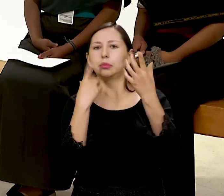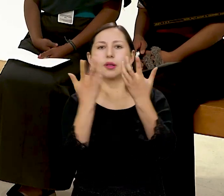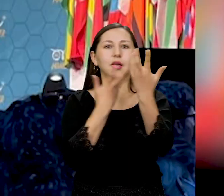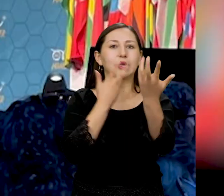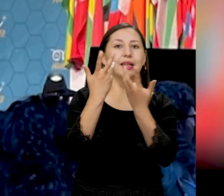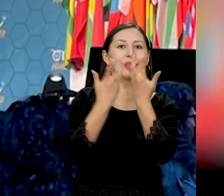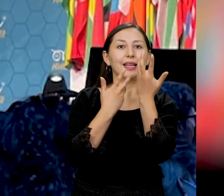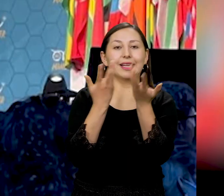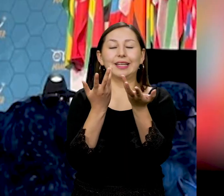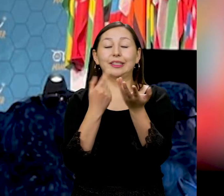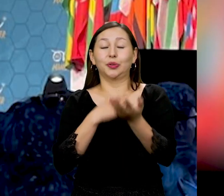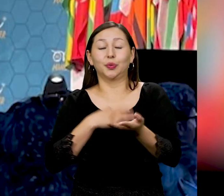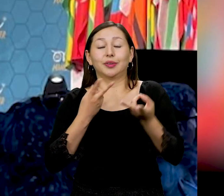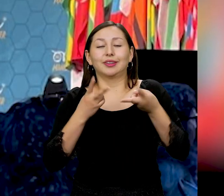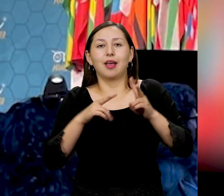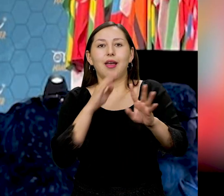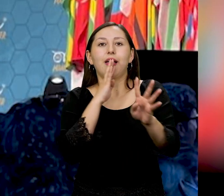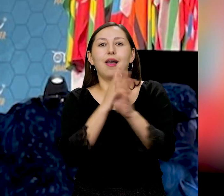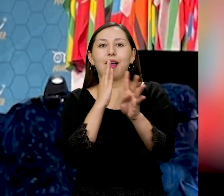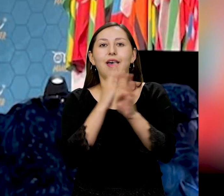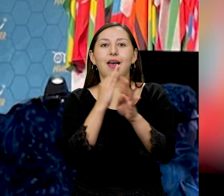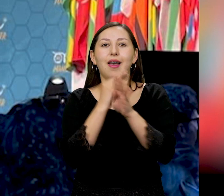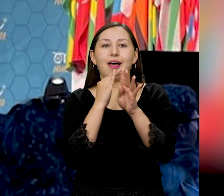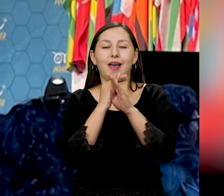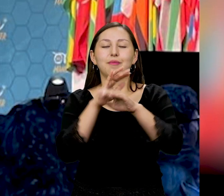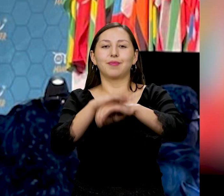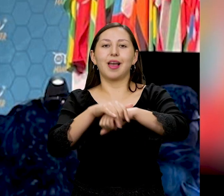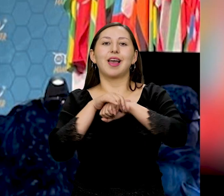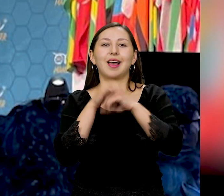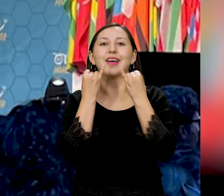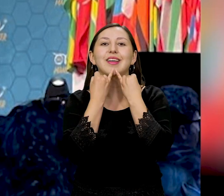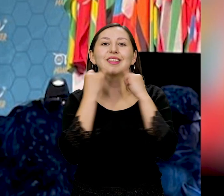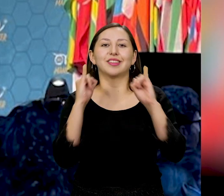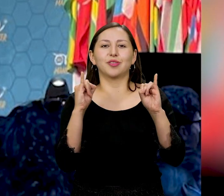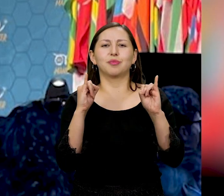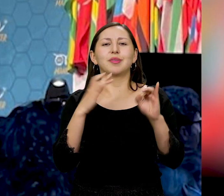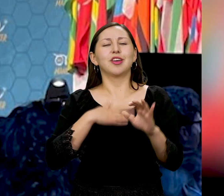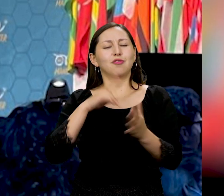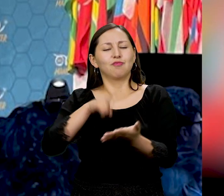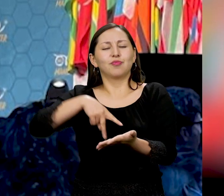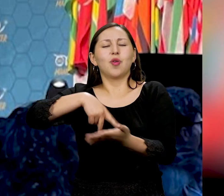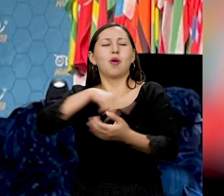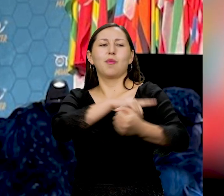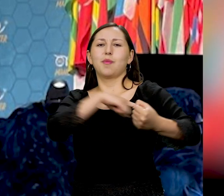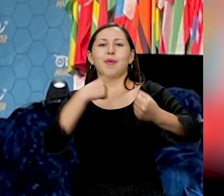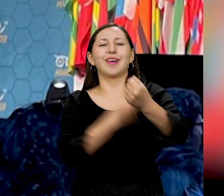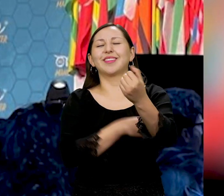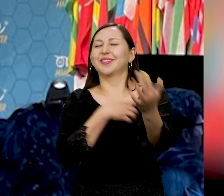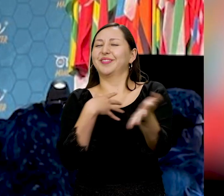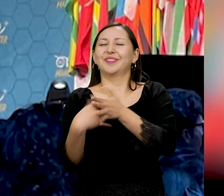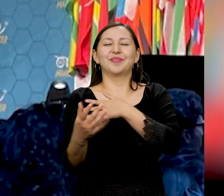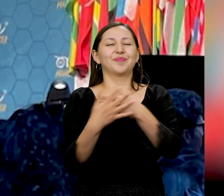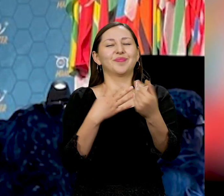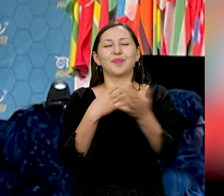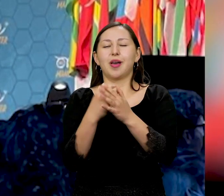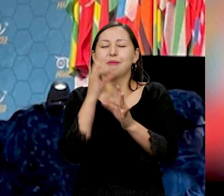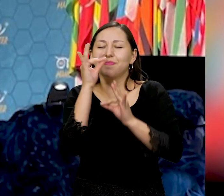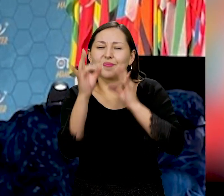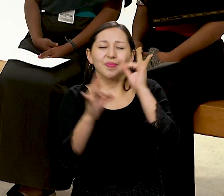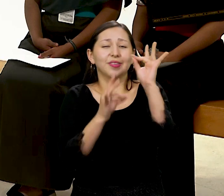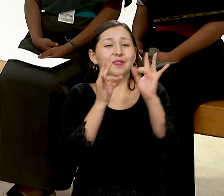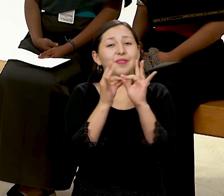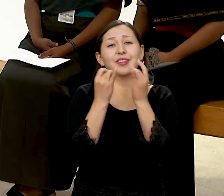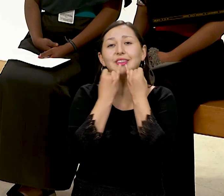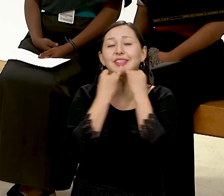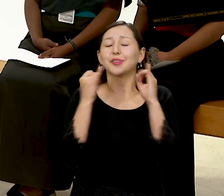y yo tuve que dar esta ponencia en inglés. Vieron ese potencial o la valentía de que yo también dije, bueno, lo voy a hacer, no tengo mi inglés